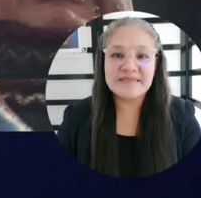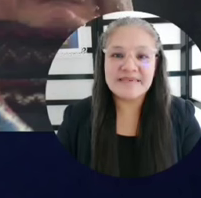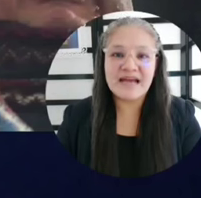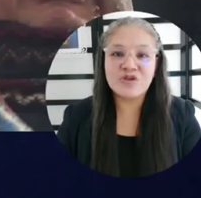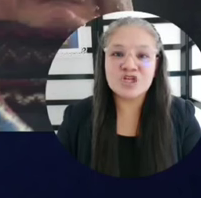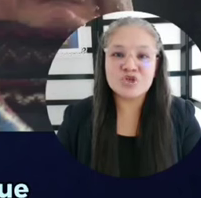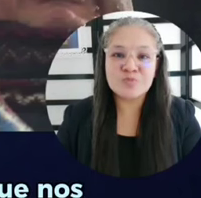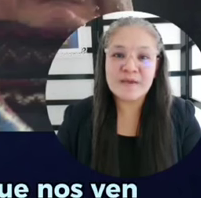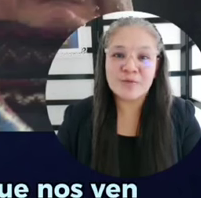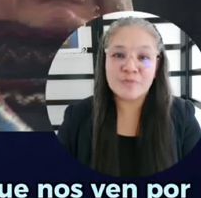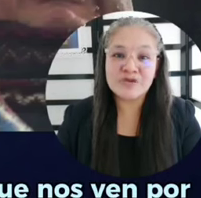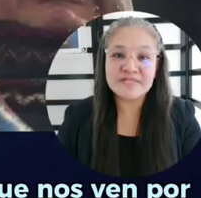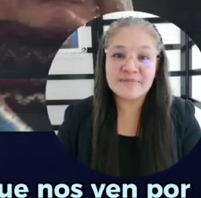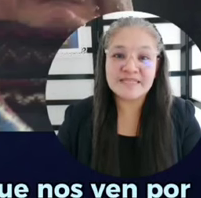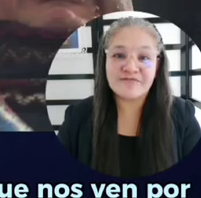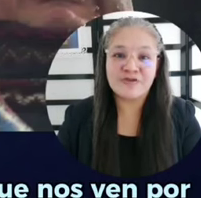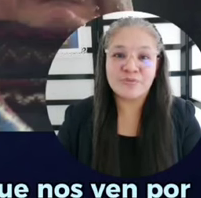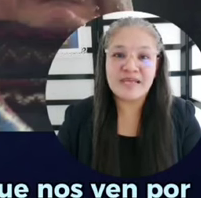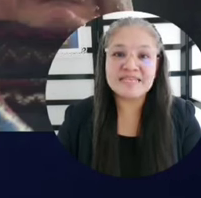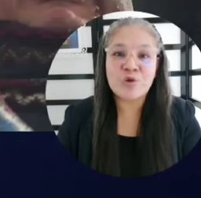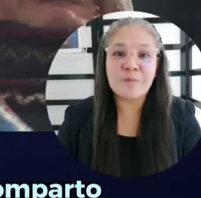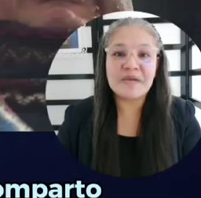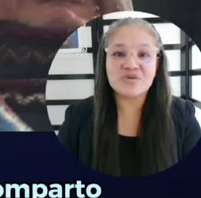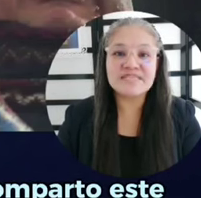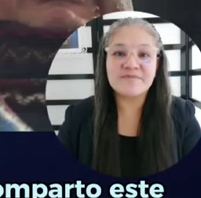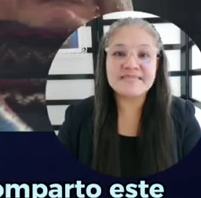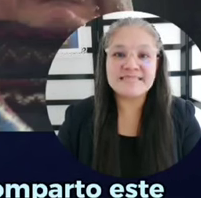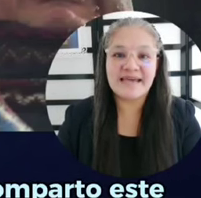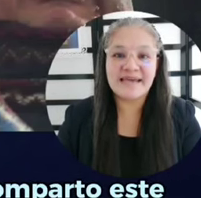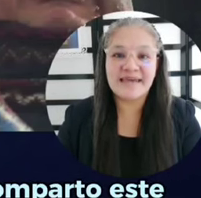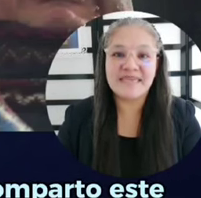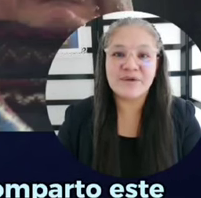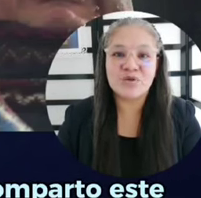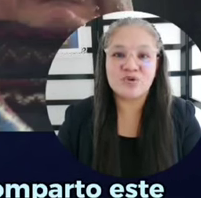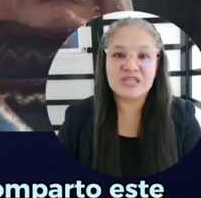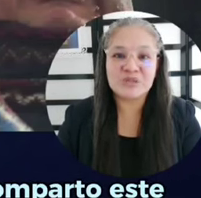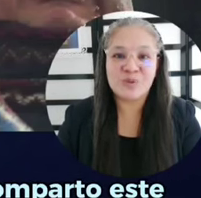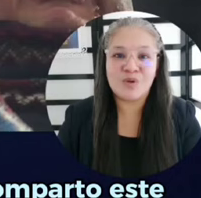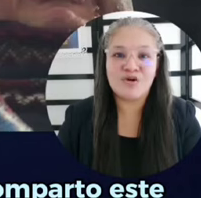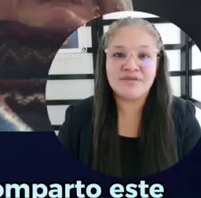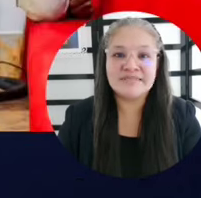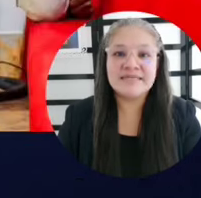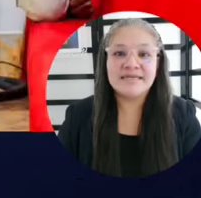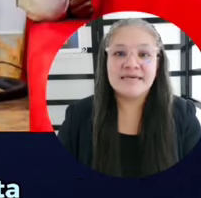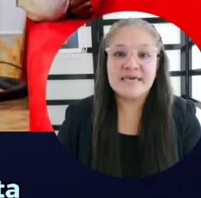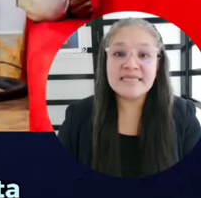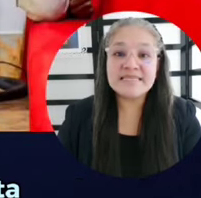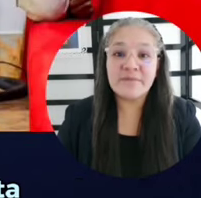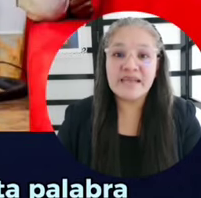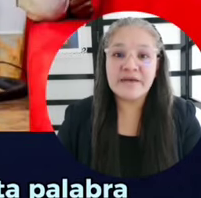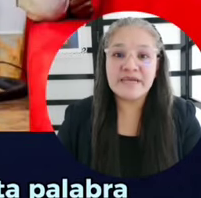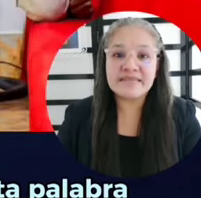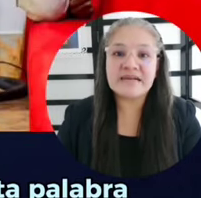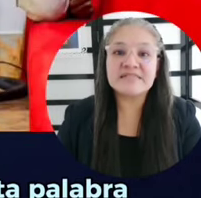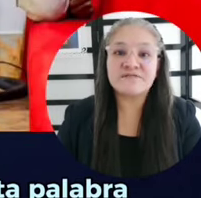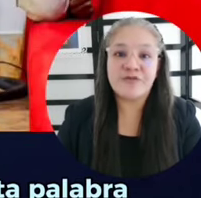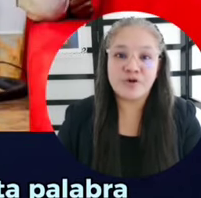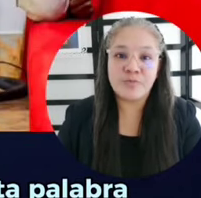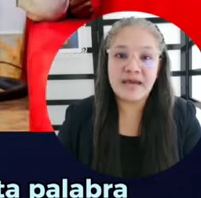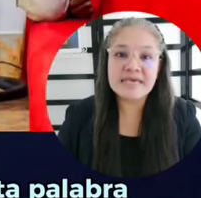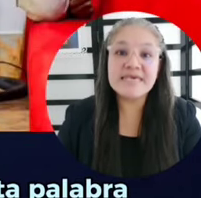Dios les bendiga a los que nos ven por medio de esta plataforma. Les comparto este mensaje que lleva como título: Esta